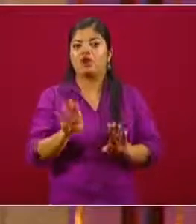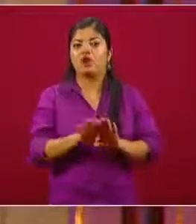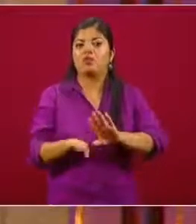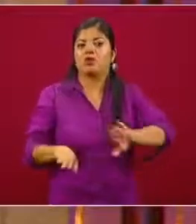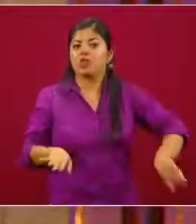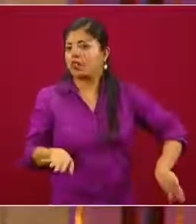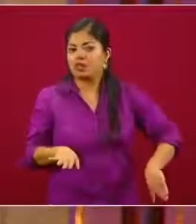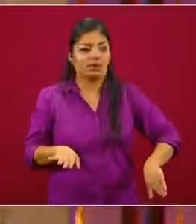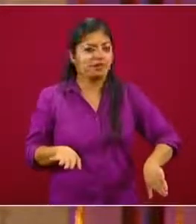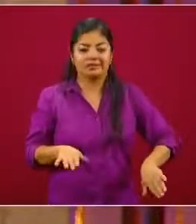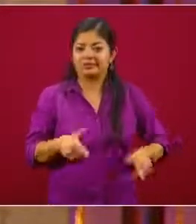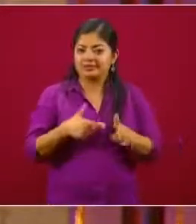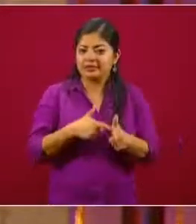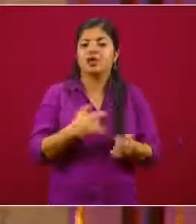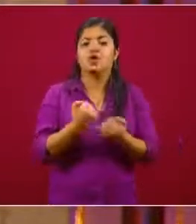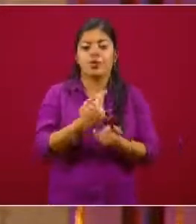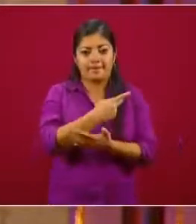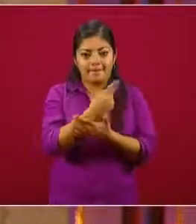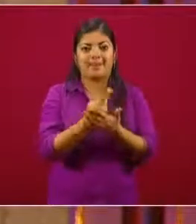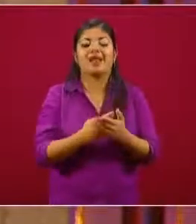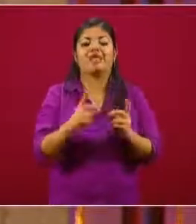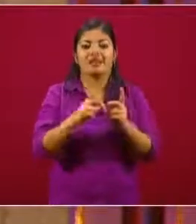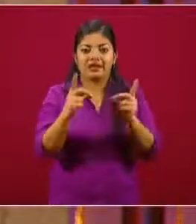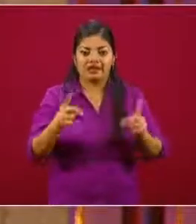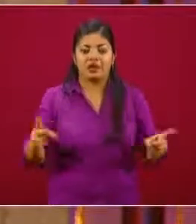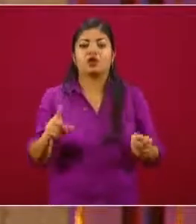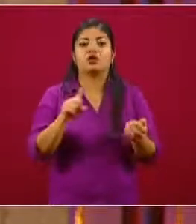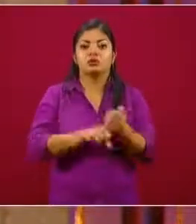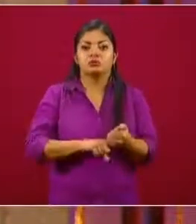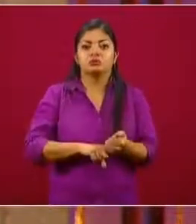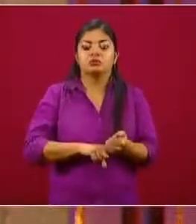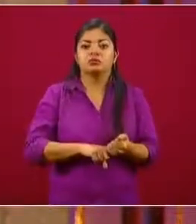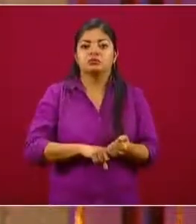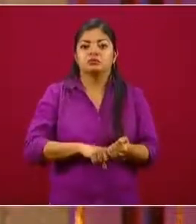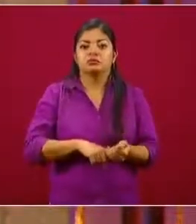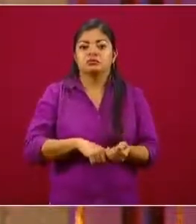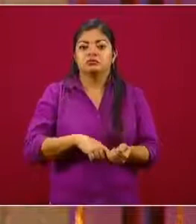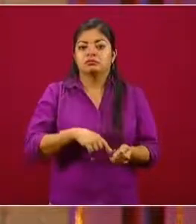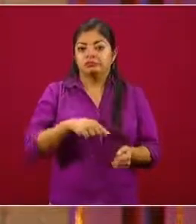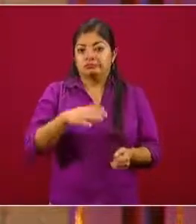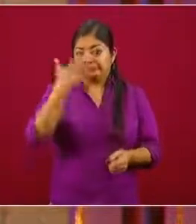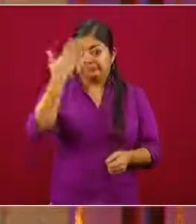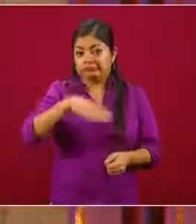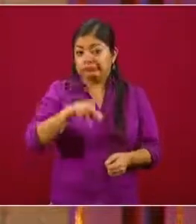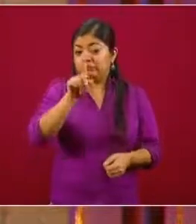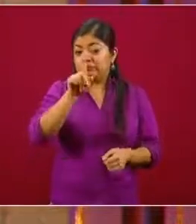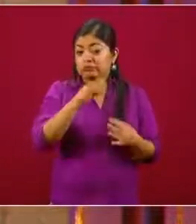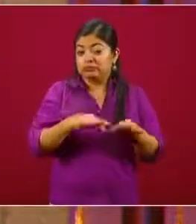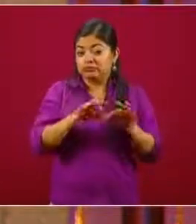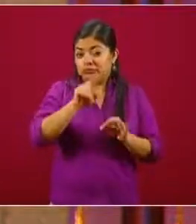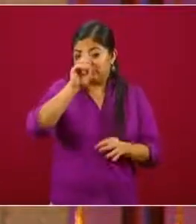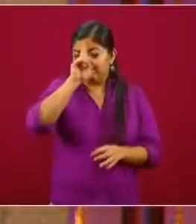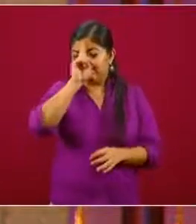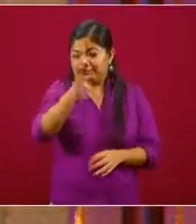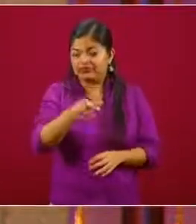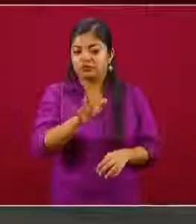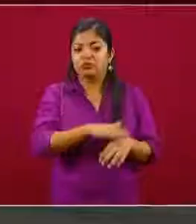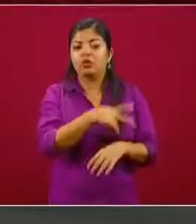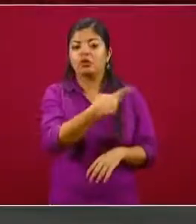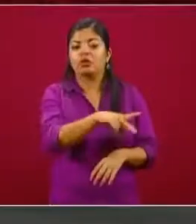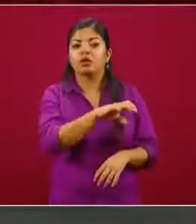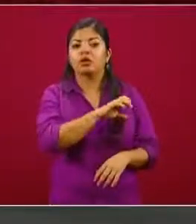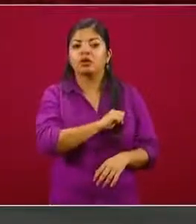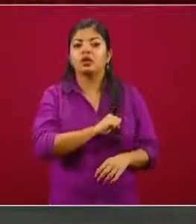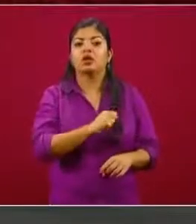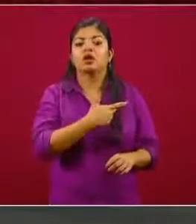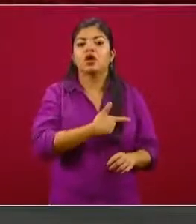también del Plan Nacional de Desarrollo, que tiene explícitamente, digamos, la prohibición de discriminar por orientación sexual o por